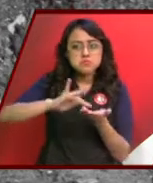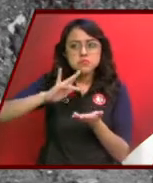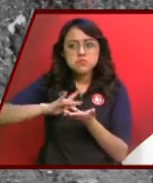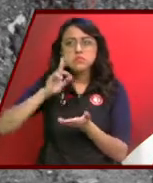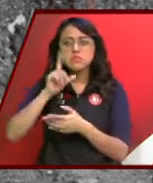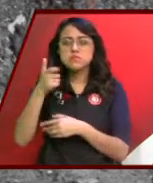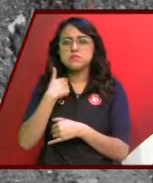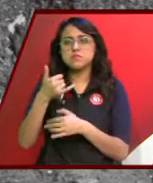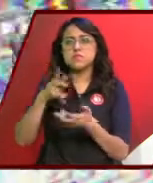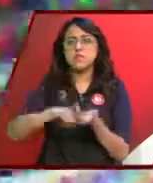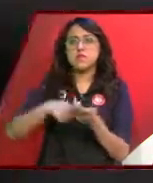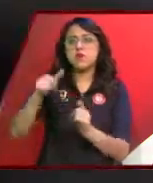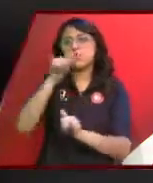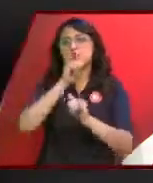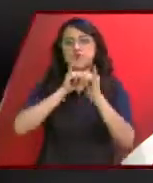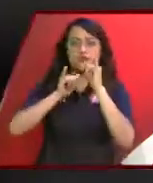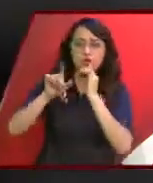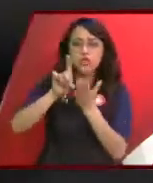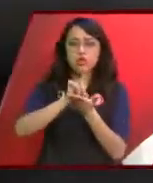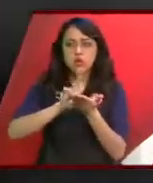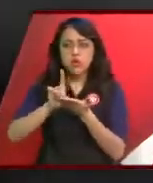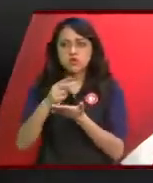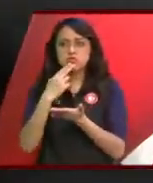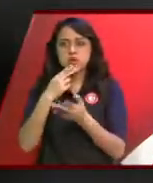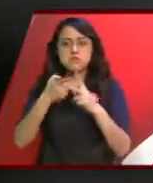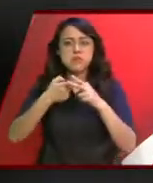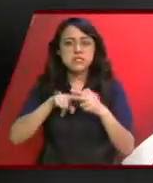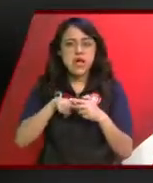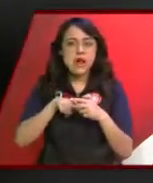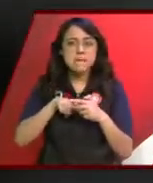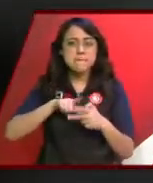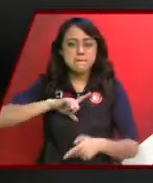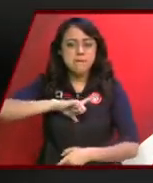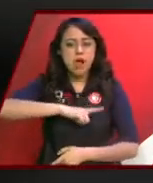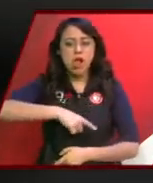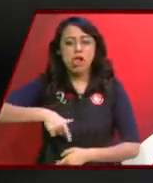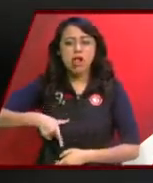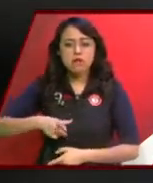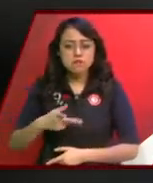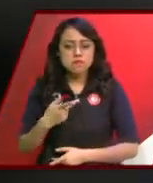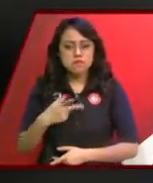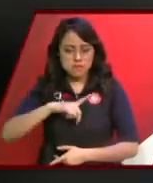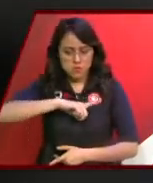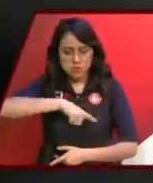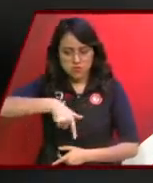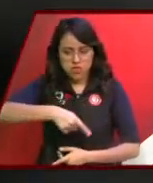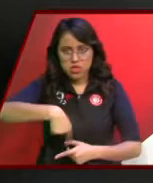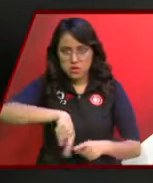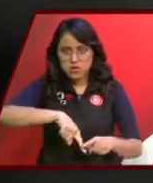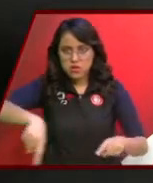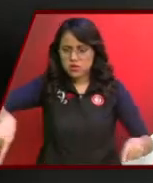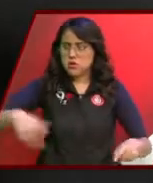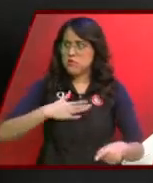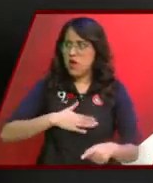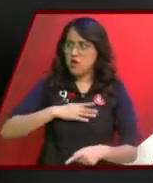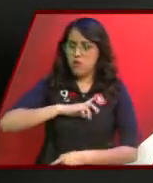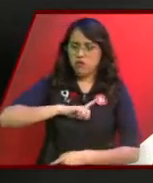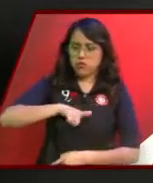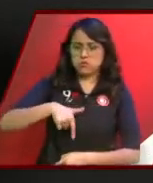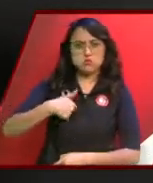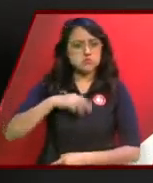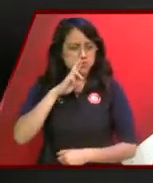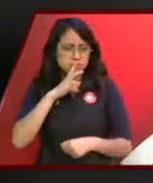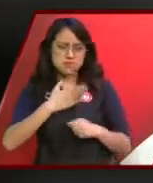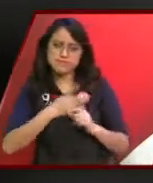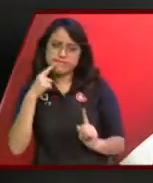llegaron tomados y drogados y se empezaron a hacer del baño en la vía, bueno, ahí en el área deportiva. A lo que mi papá como encargado hizo